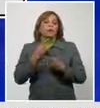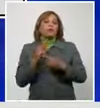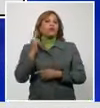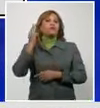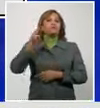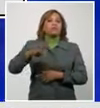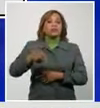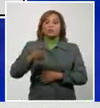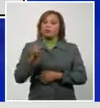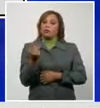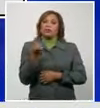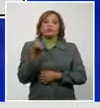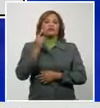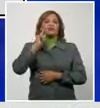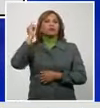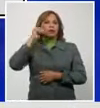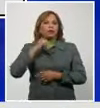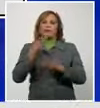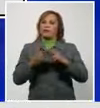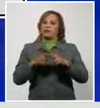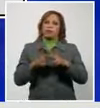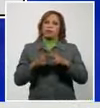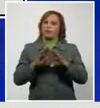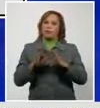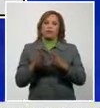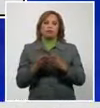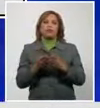el conocimiento se resuelve. Ya son